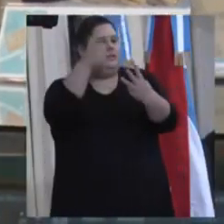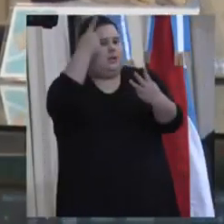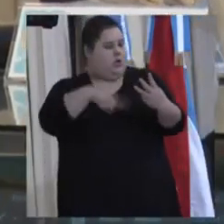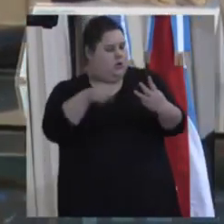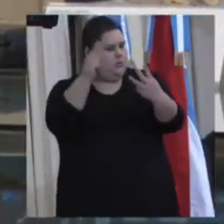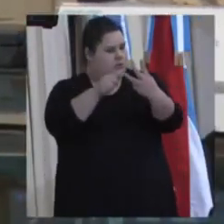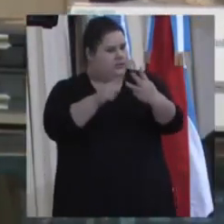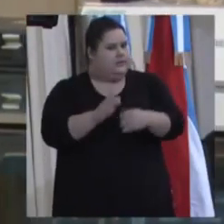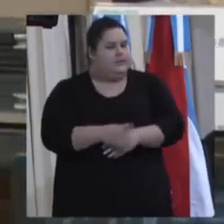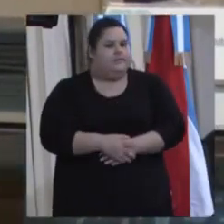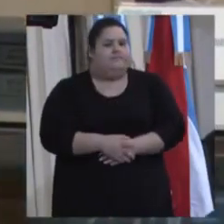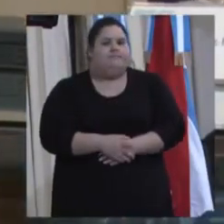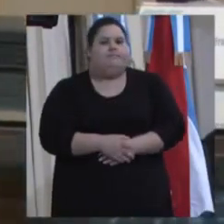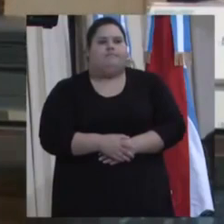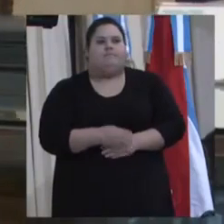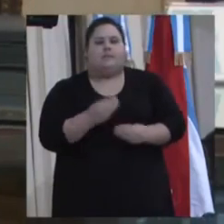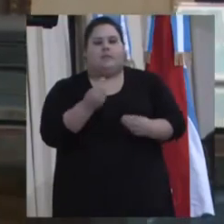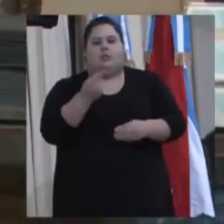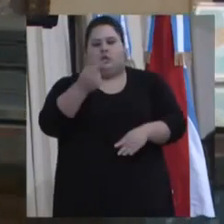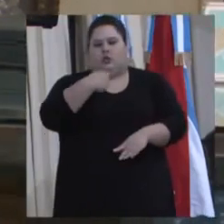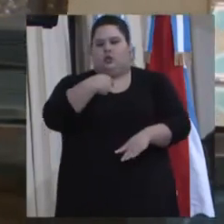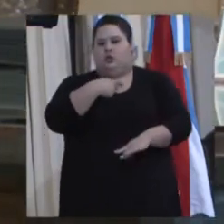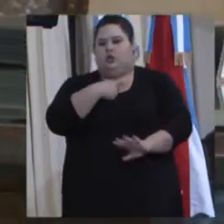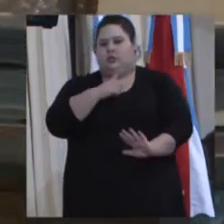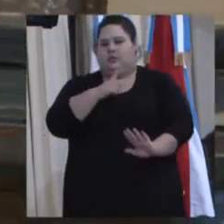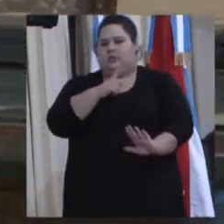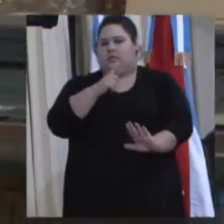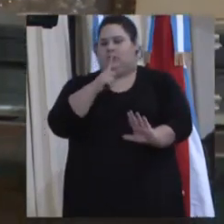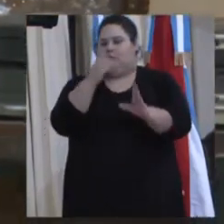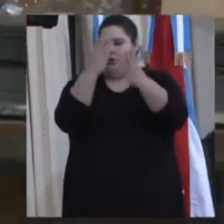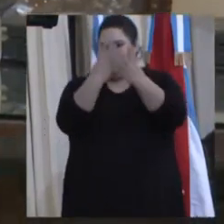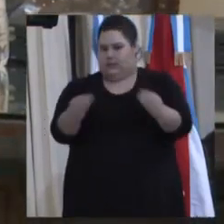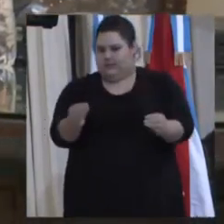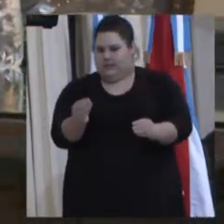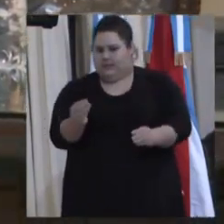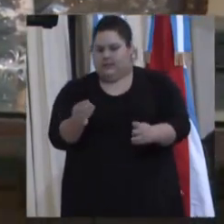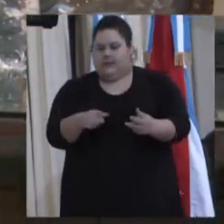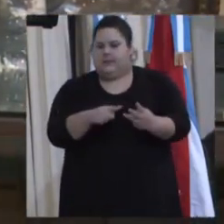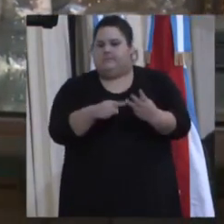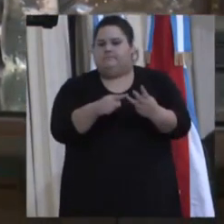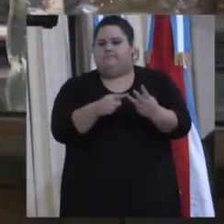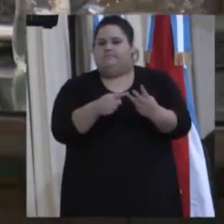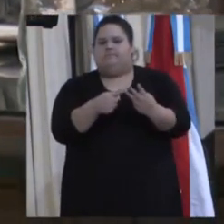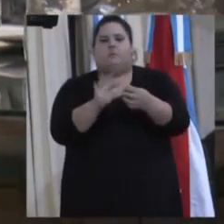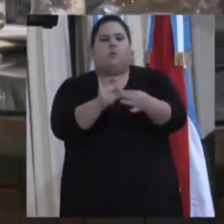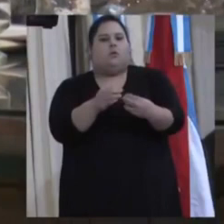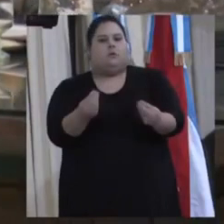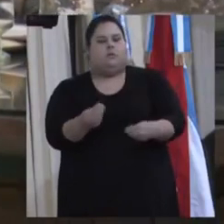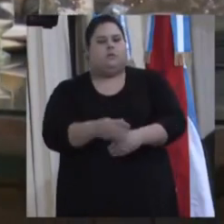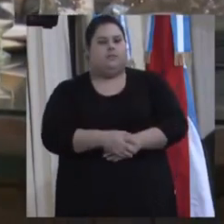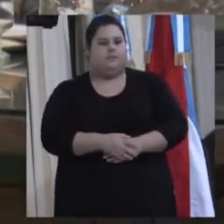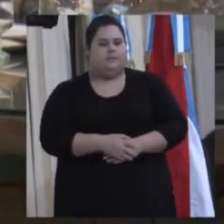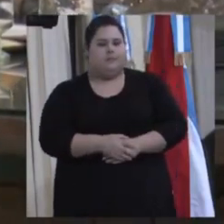aspecto, que es con el que quiero ir cerrando, es respecto a